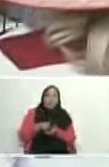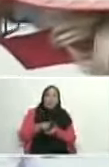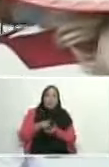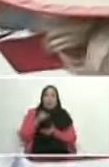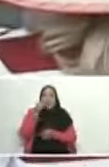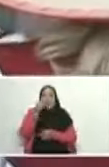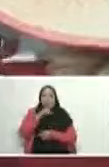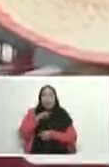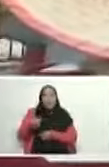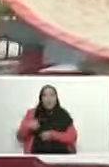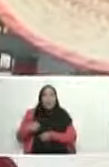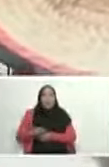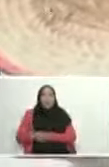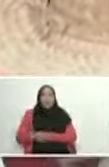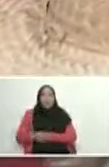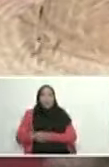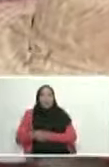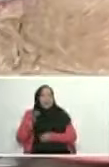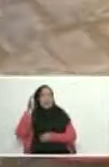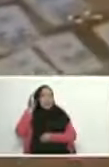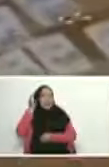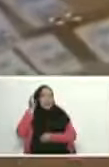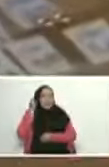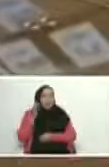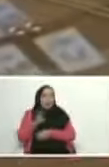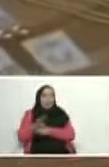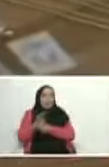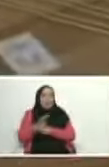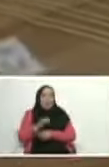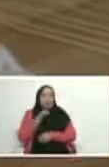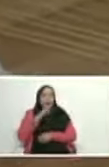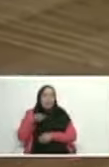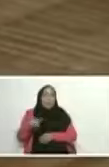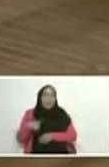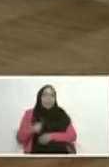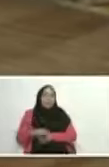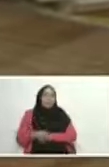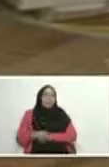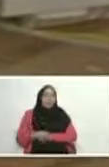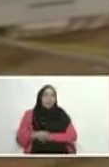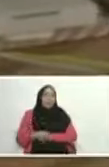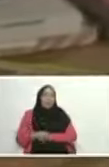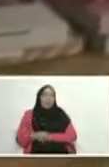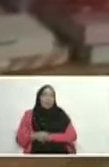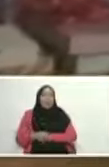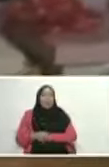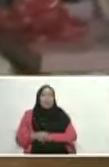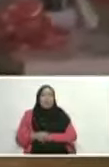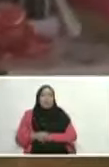Pónmela tú. Las mujeres me protegen, mira. ¿Ah? ¿Ah?